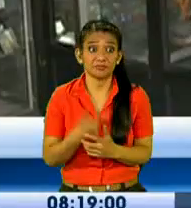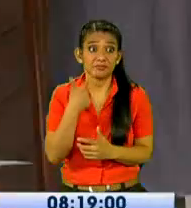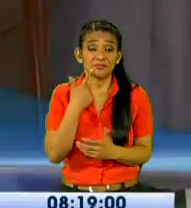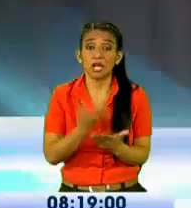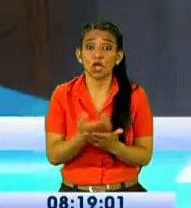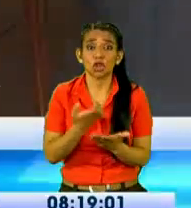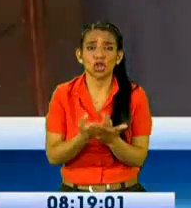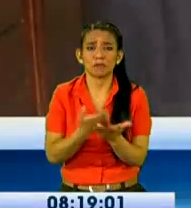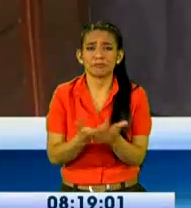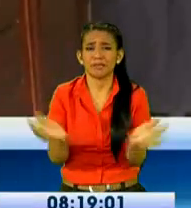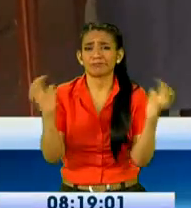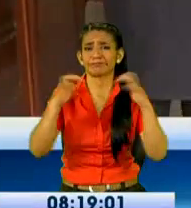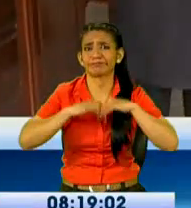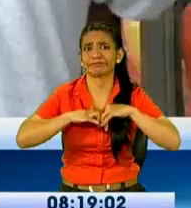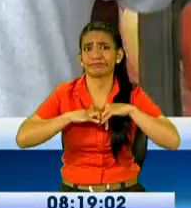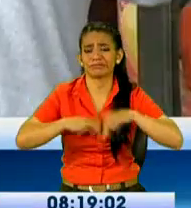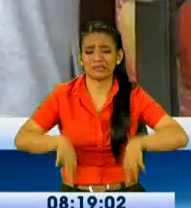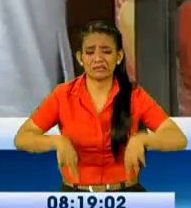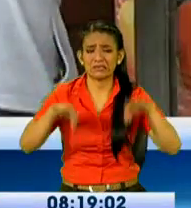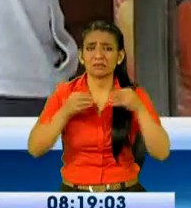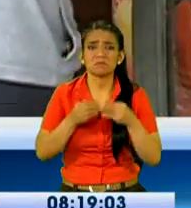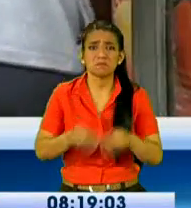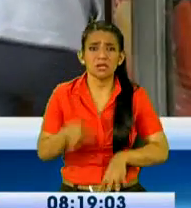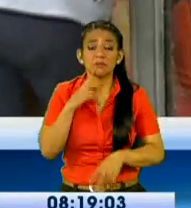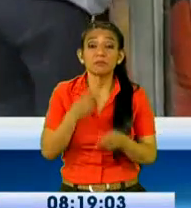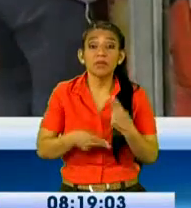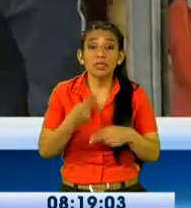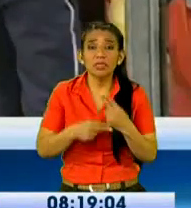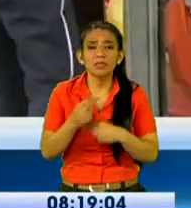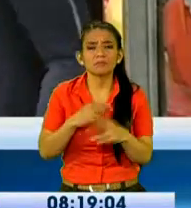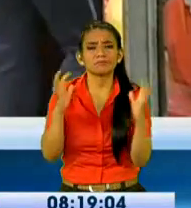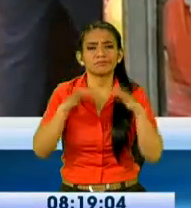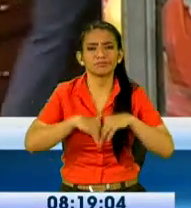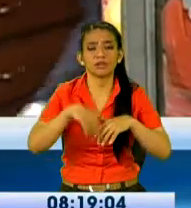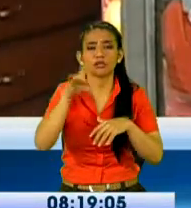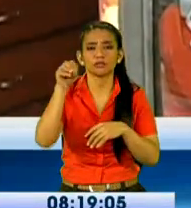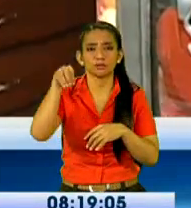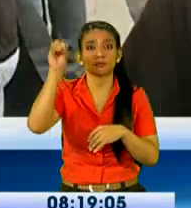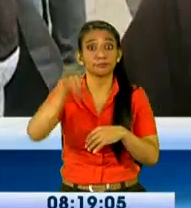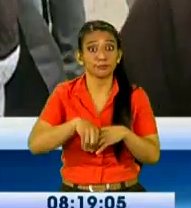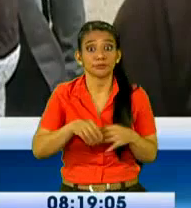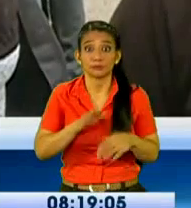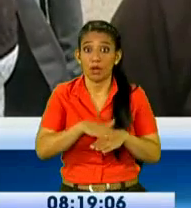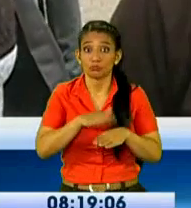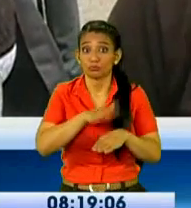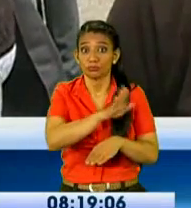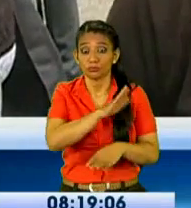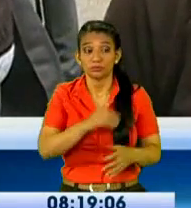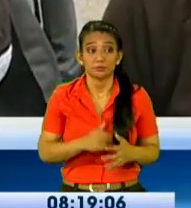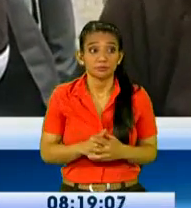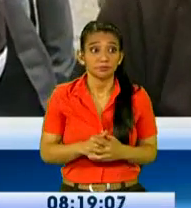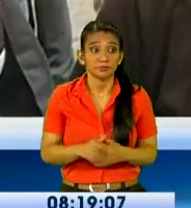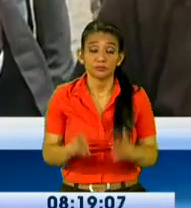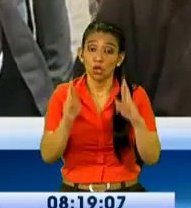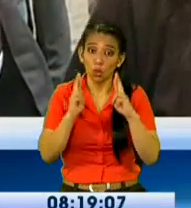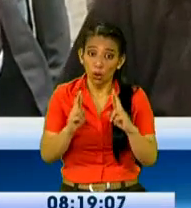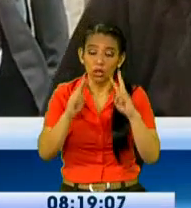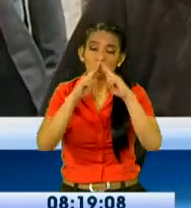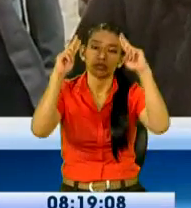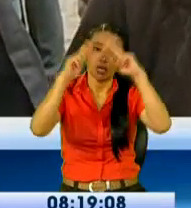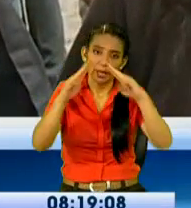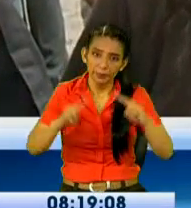son bastante pues la venta ha bajado en alrededor de un 80% a ver si en esta época de navidad